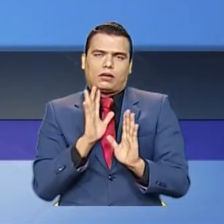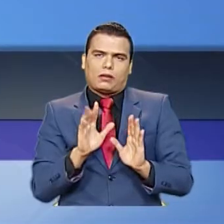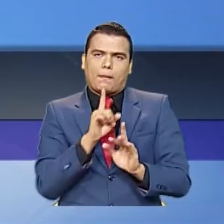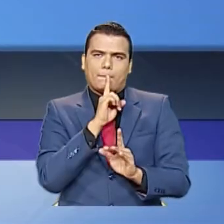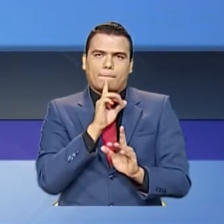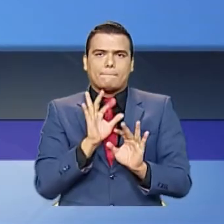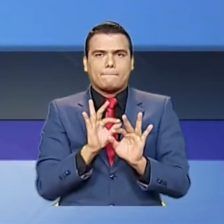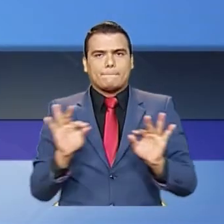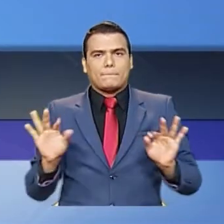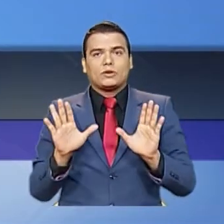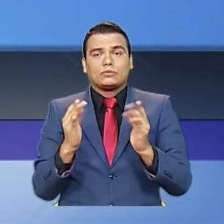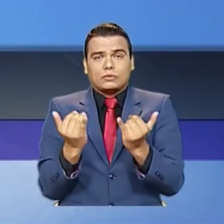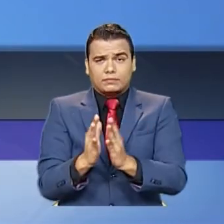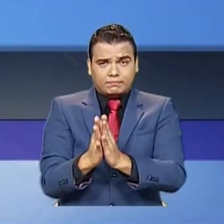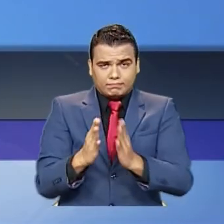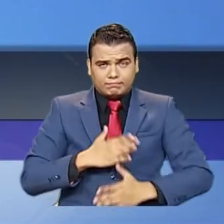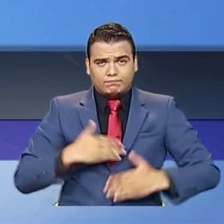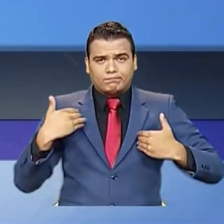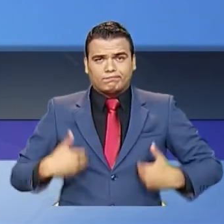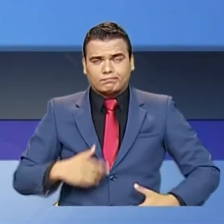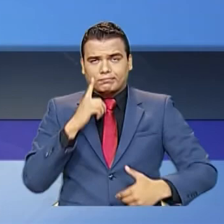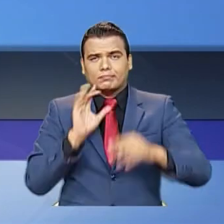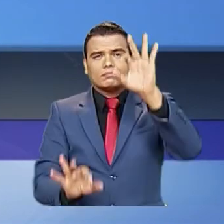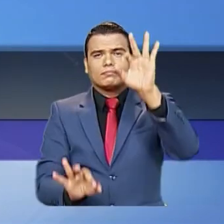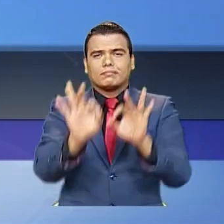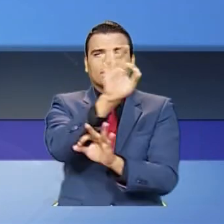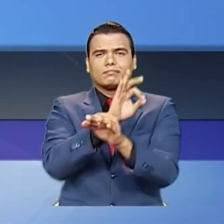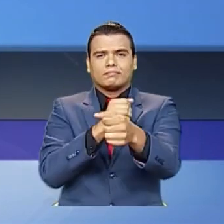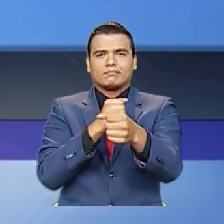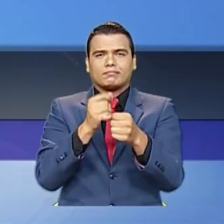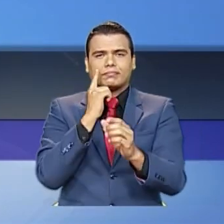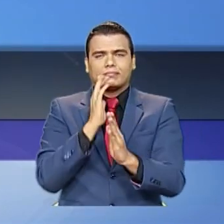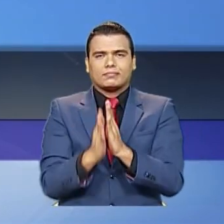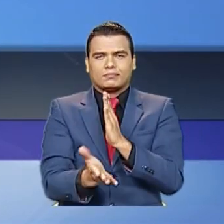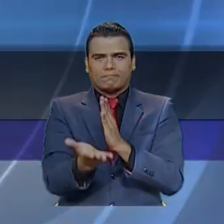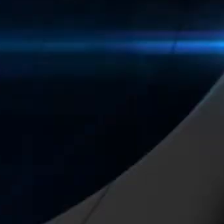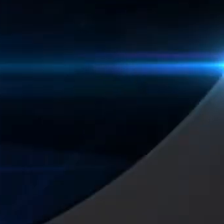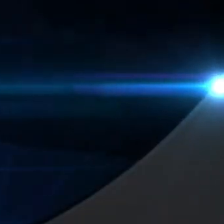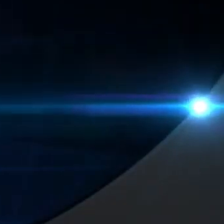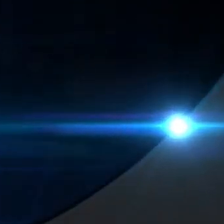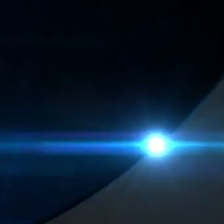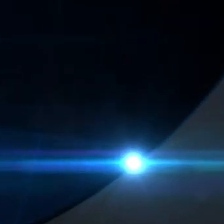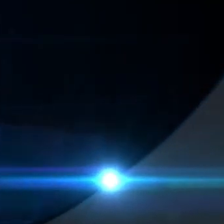información que registramos a esta hora ha gustado andrés gonzález telepacífico noticias más cerca de la región